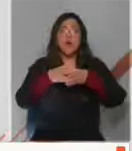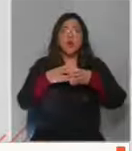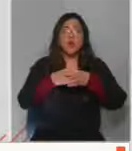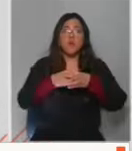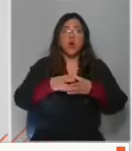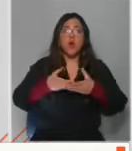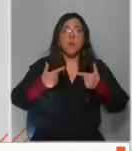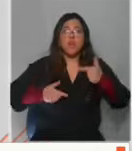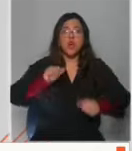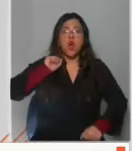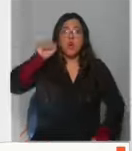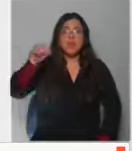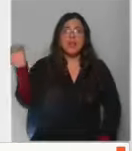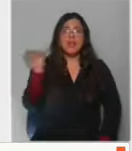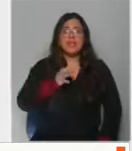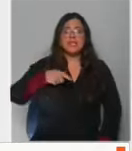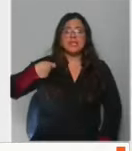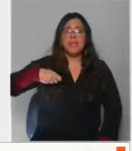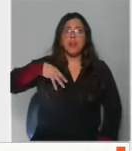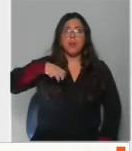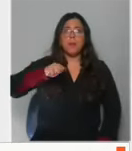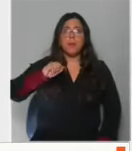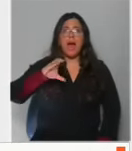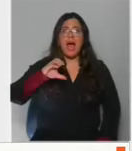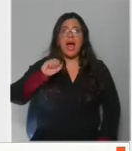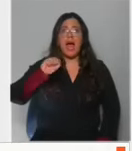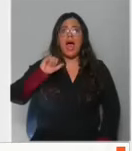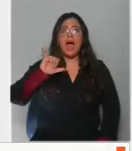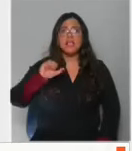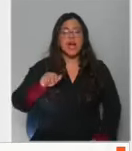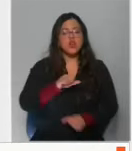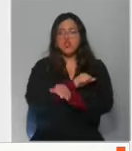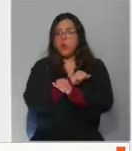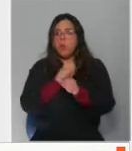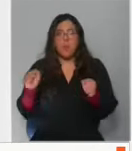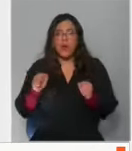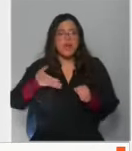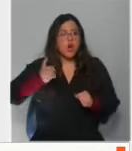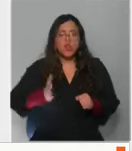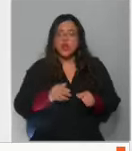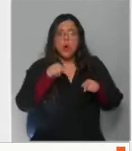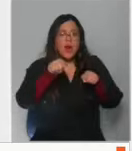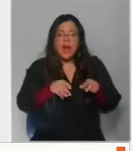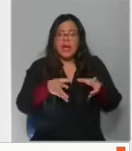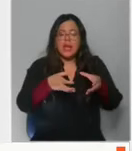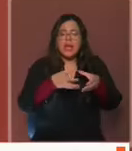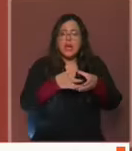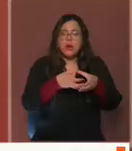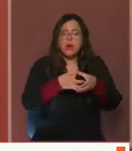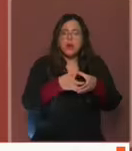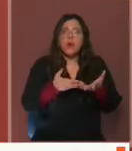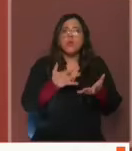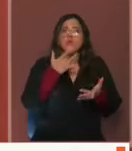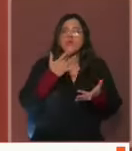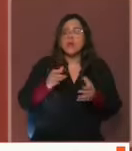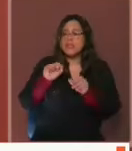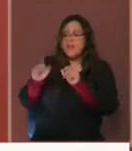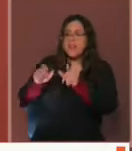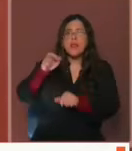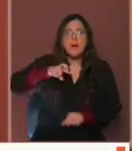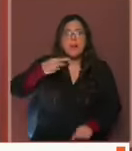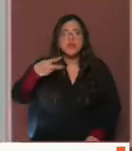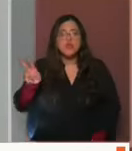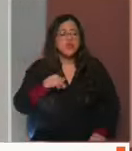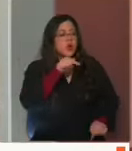Comunista aseguró que el senador Macaya no puede seguir legislando tras defender a su padre. Sus declaraciones son peligrosas y no solo